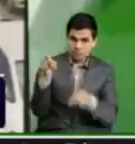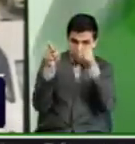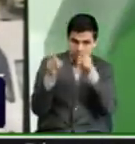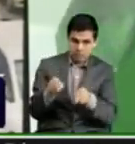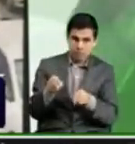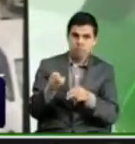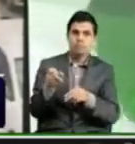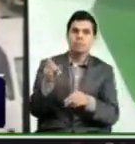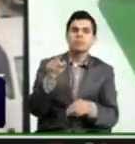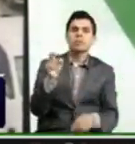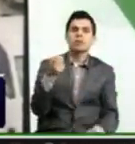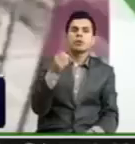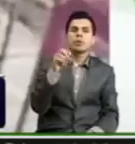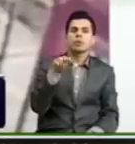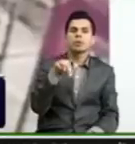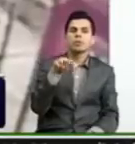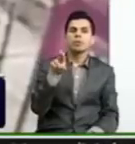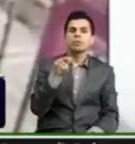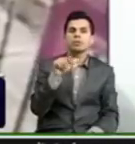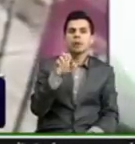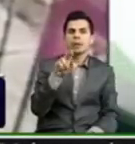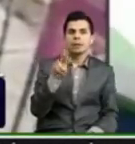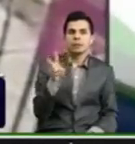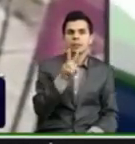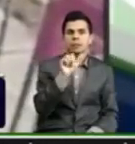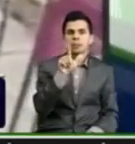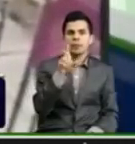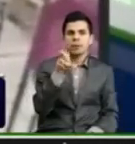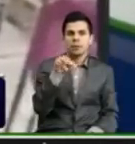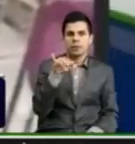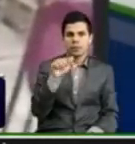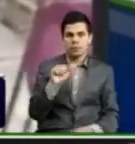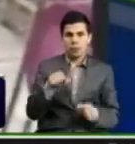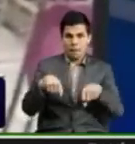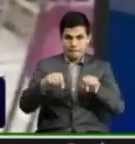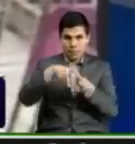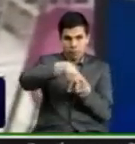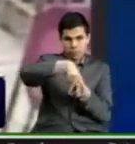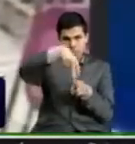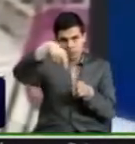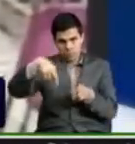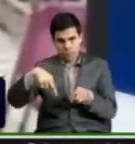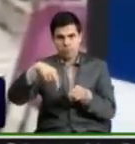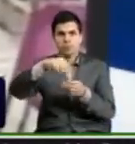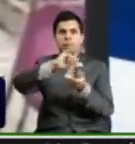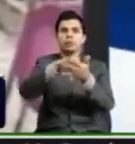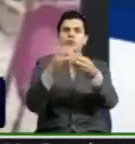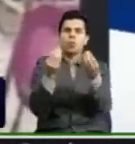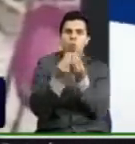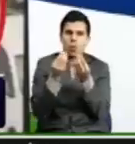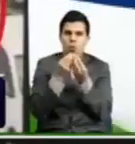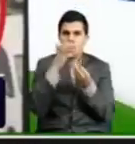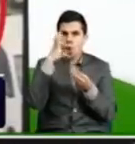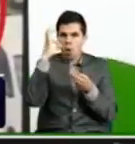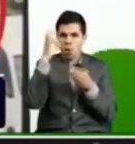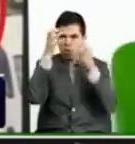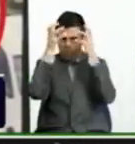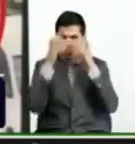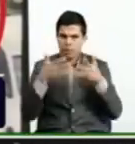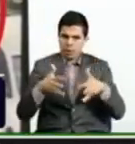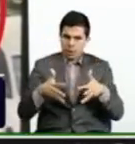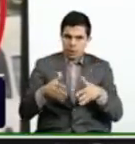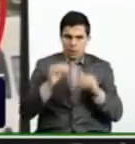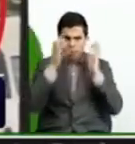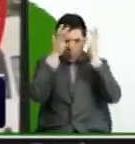a la avenida González Valencia. Una mujer de contextura gruesa se baja de una de las motocicletas. Su cómplice, este hombre, con actitud nerviosa,